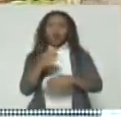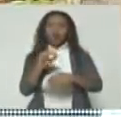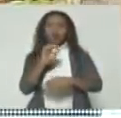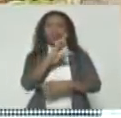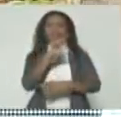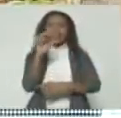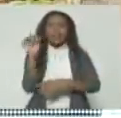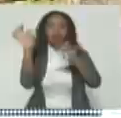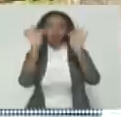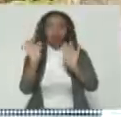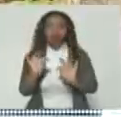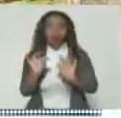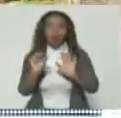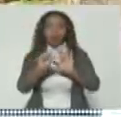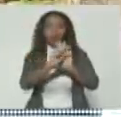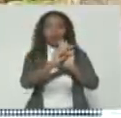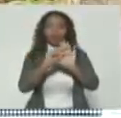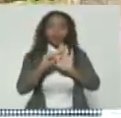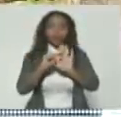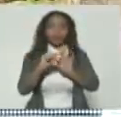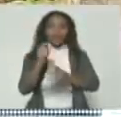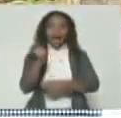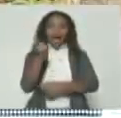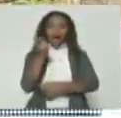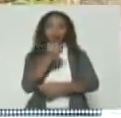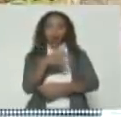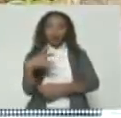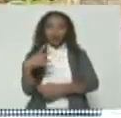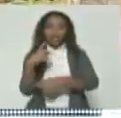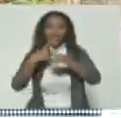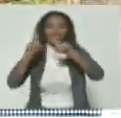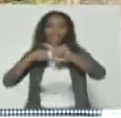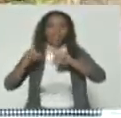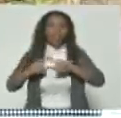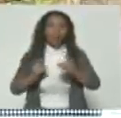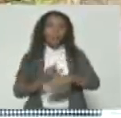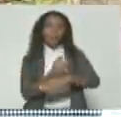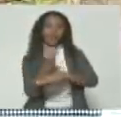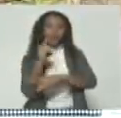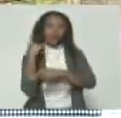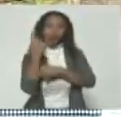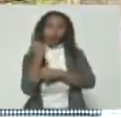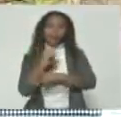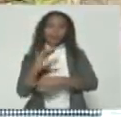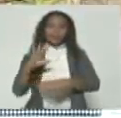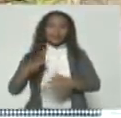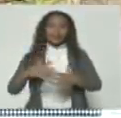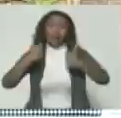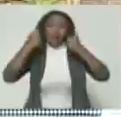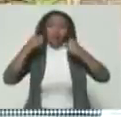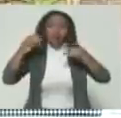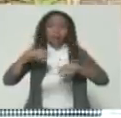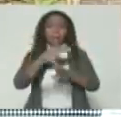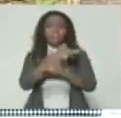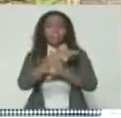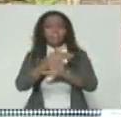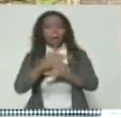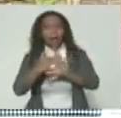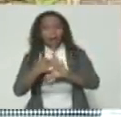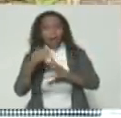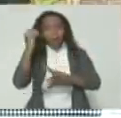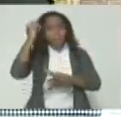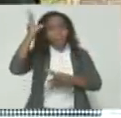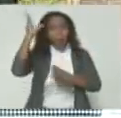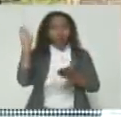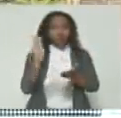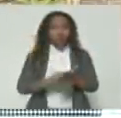300 marcas de arroz de distintas plantas que no solo rescataron las que estaban a media máquina en su capacidad